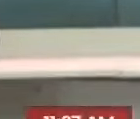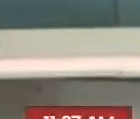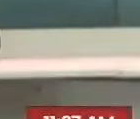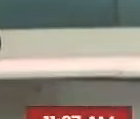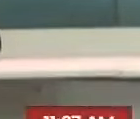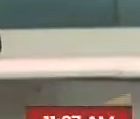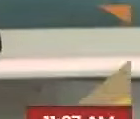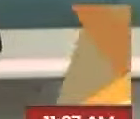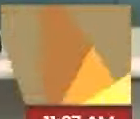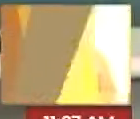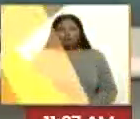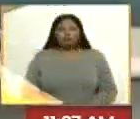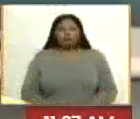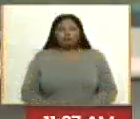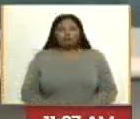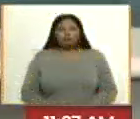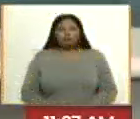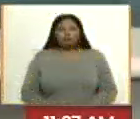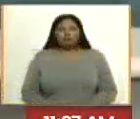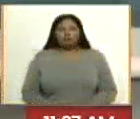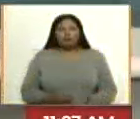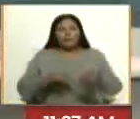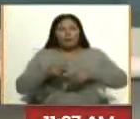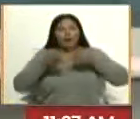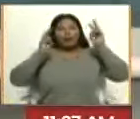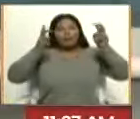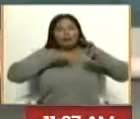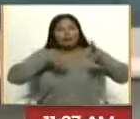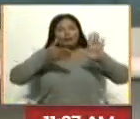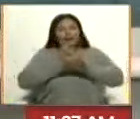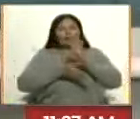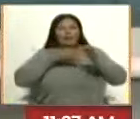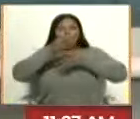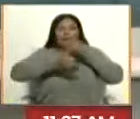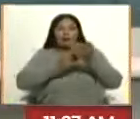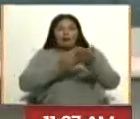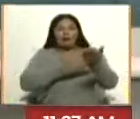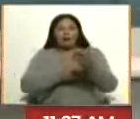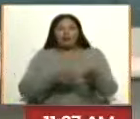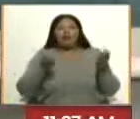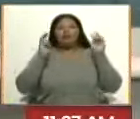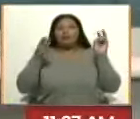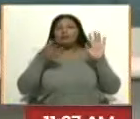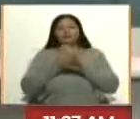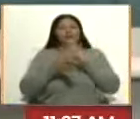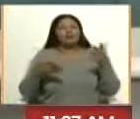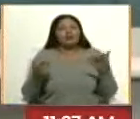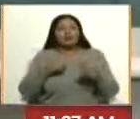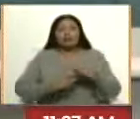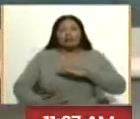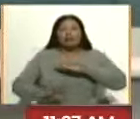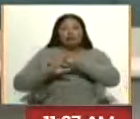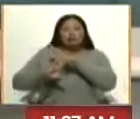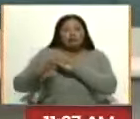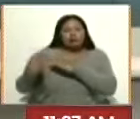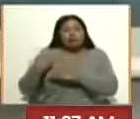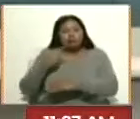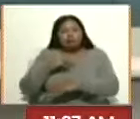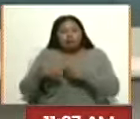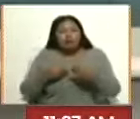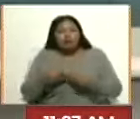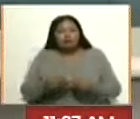Bien, estamos de vuelta en tu programa Café en la Mañana y ya vamos a hablar del tema que ya les decíamos, ¿no? El tema de estas sanciones, medidas coercitivas que